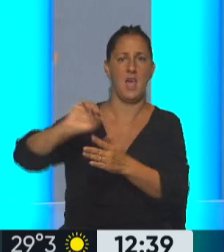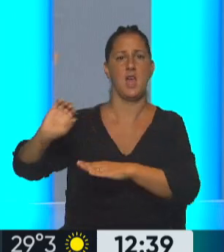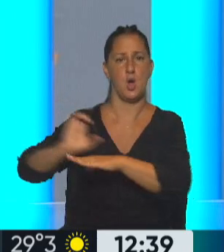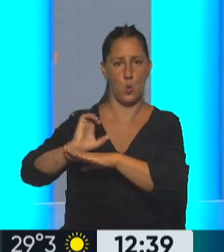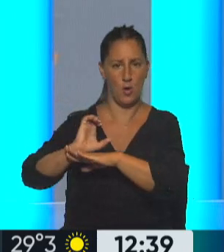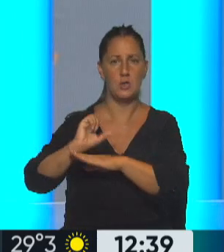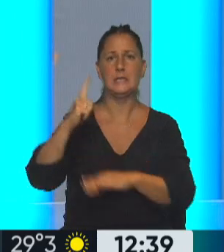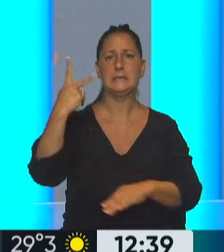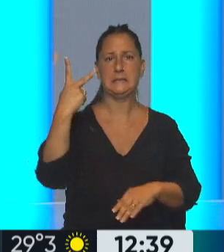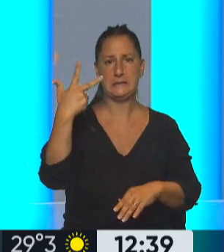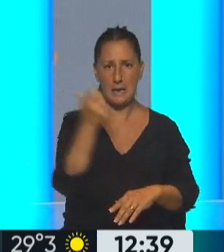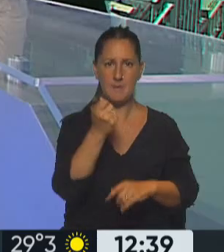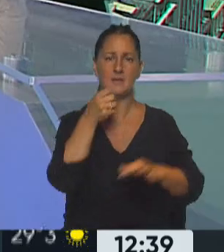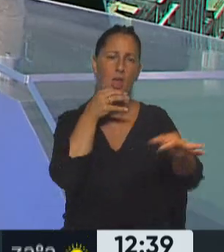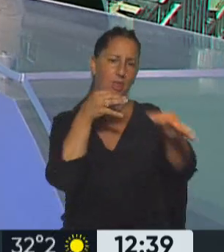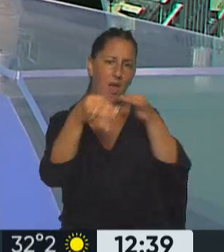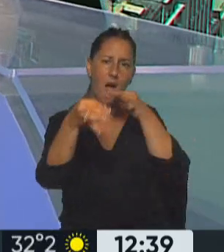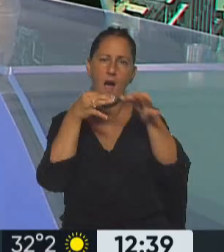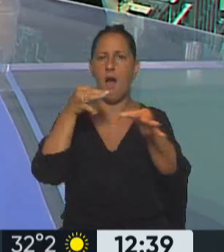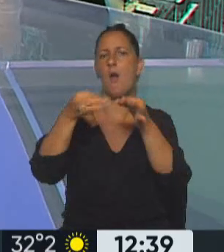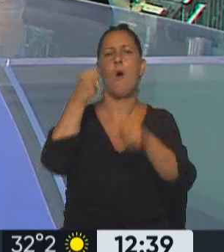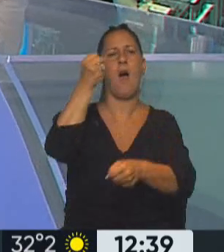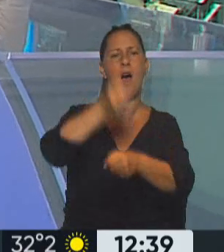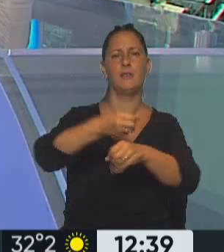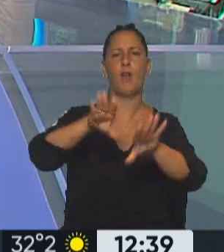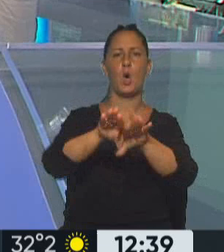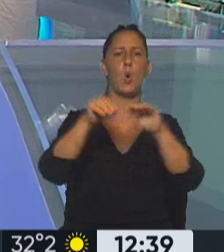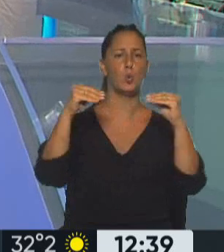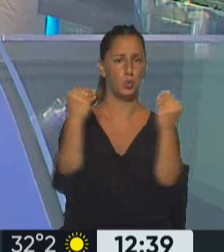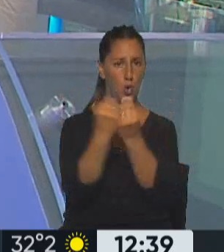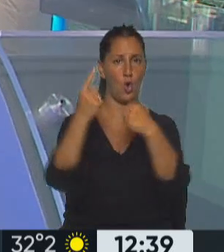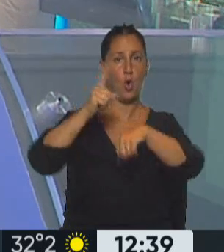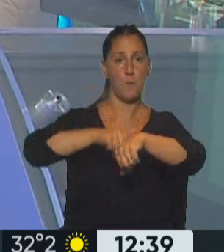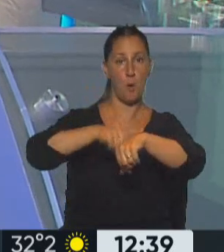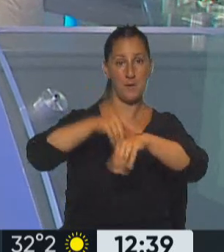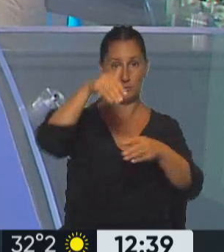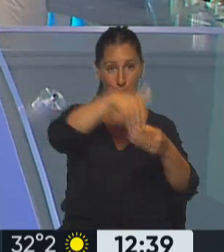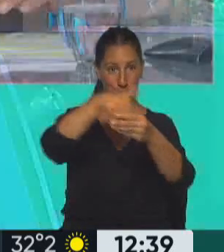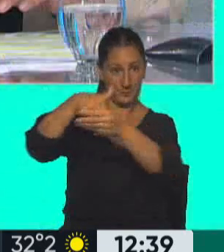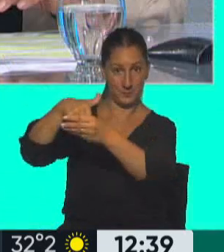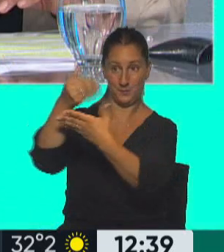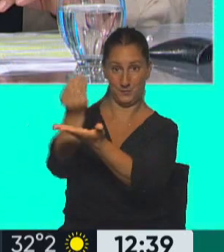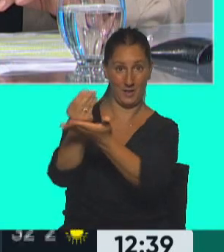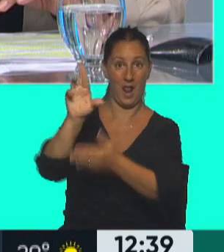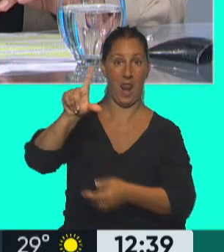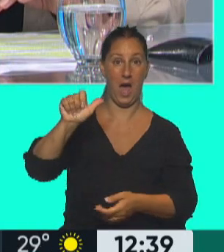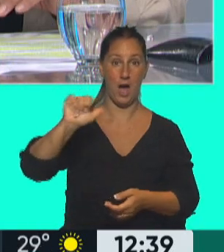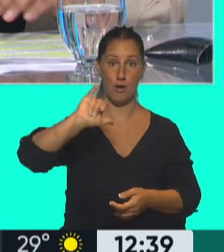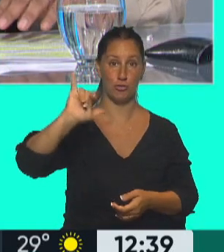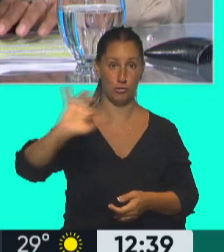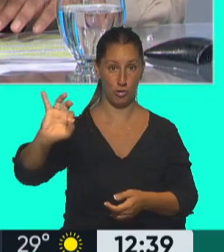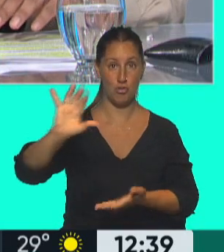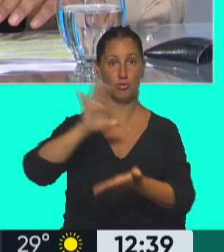estuvieron 3 meses en mesas de diálogos y llegaron a la conclusión, tras la derrota en las urnas del presidente Lasso respecto a